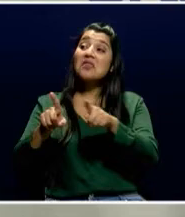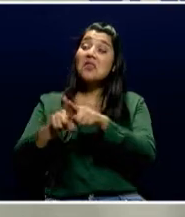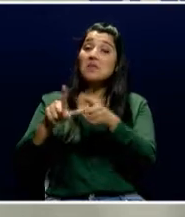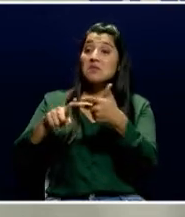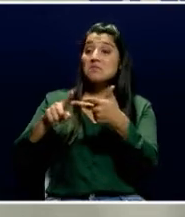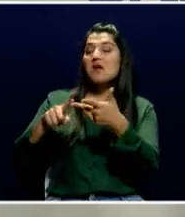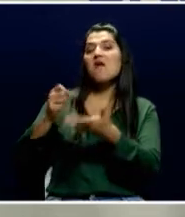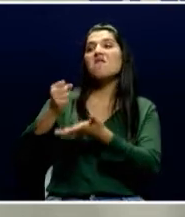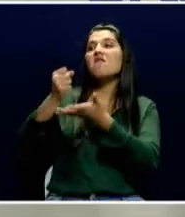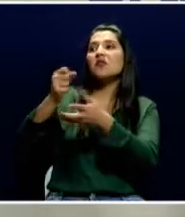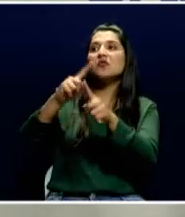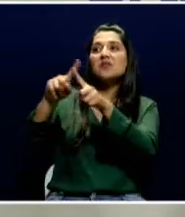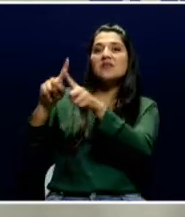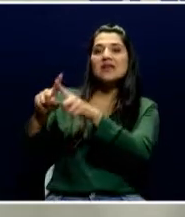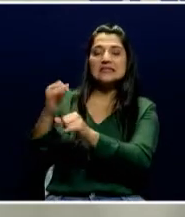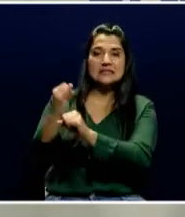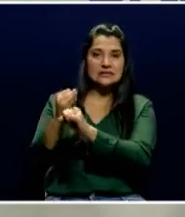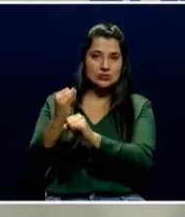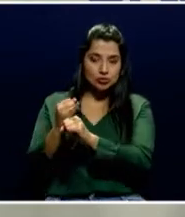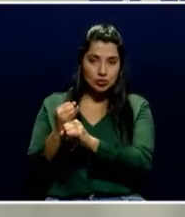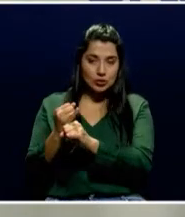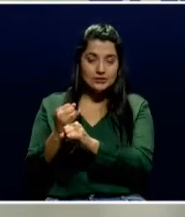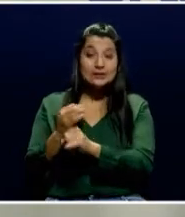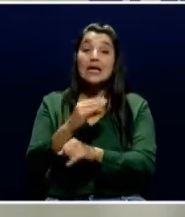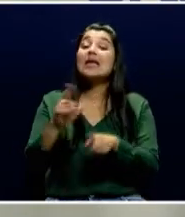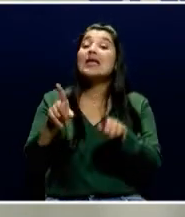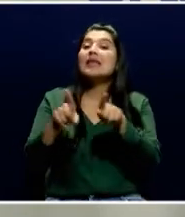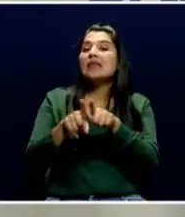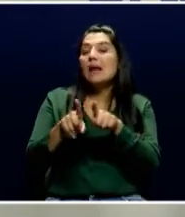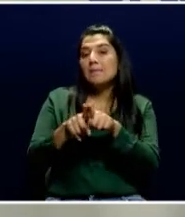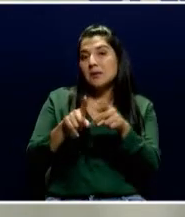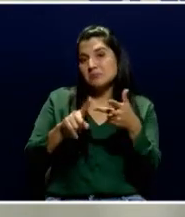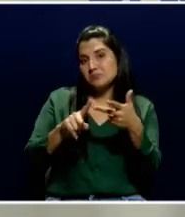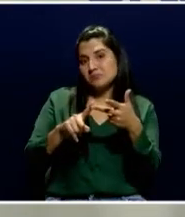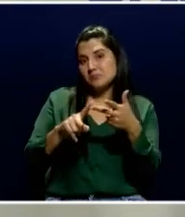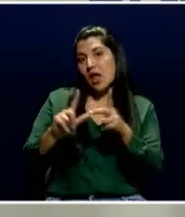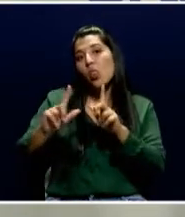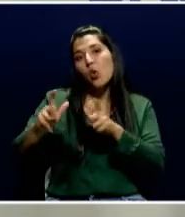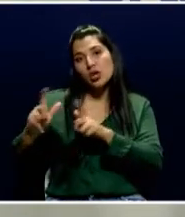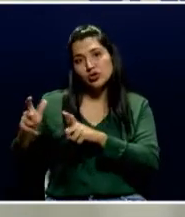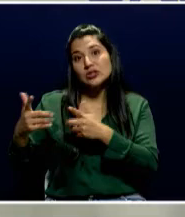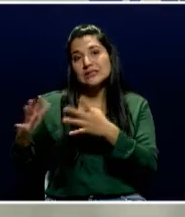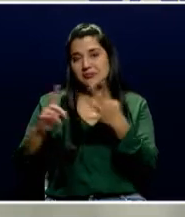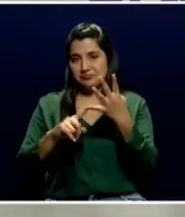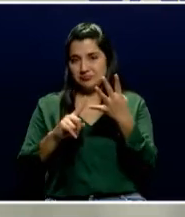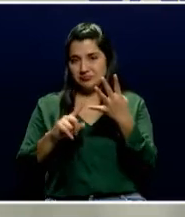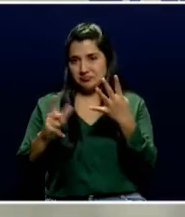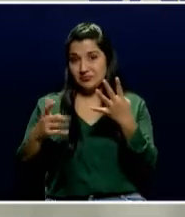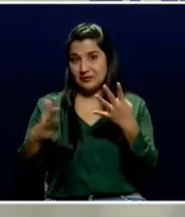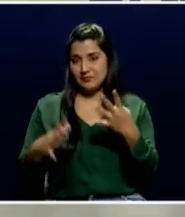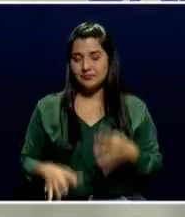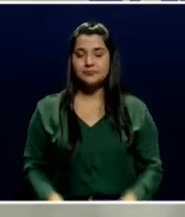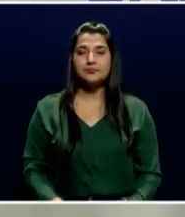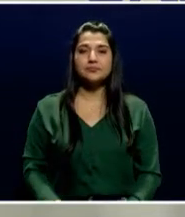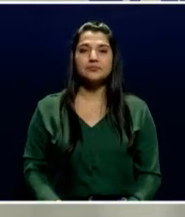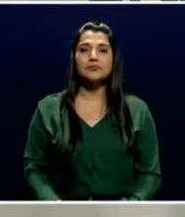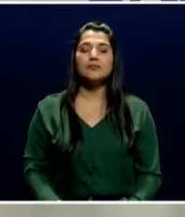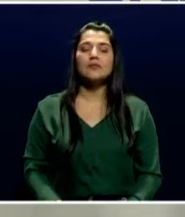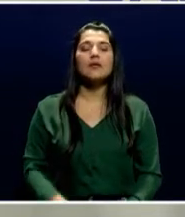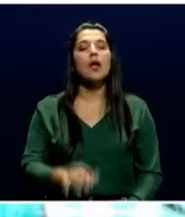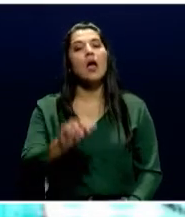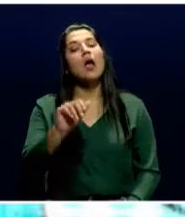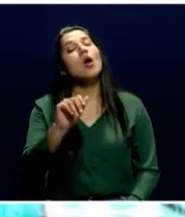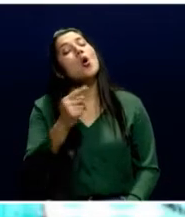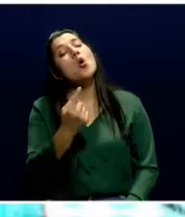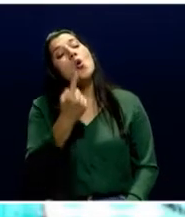logísticos, humanos, operativos, y también el mecanismo de las donaciones, que ya lo tenemos activo. Don Alex, uno